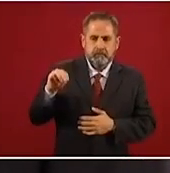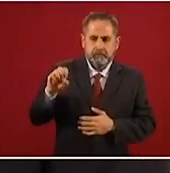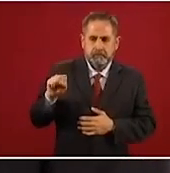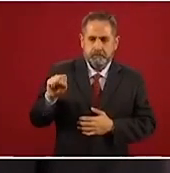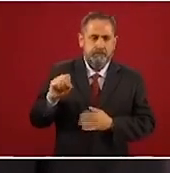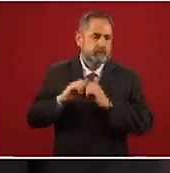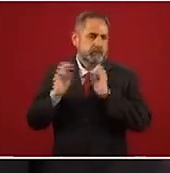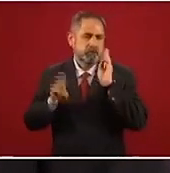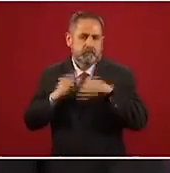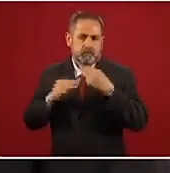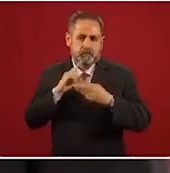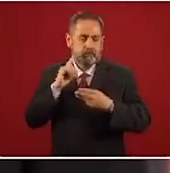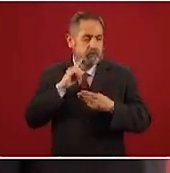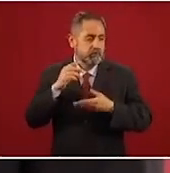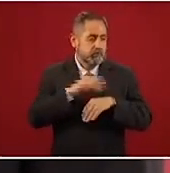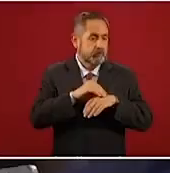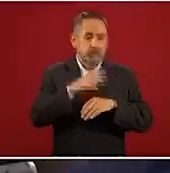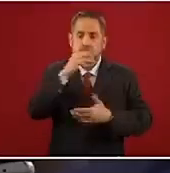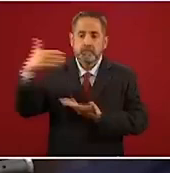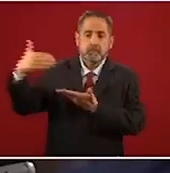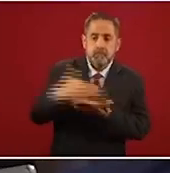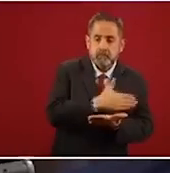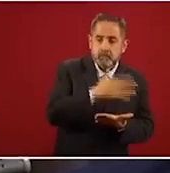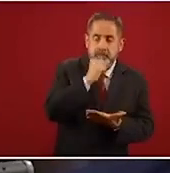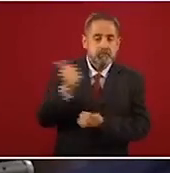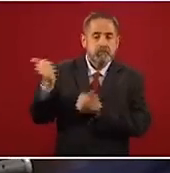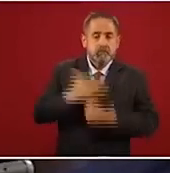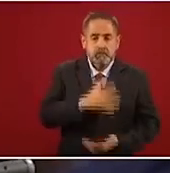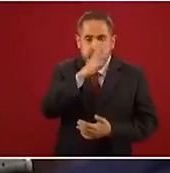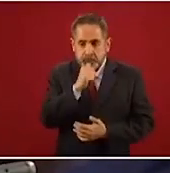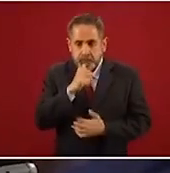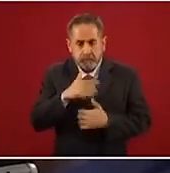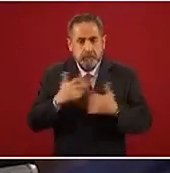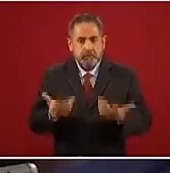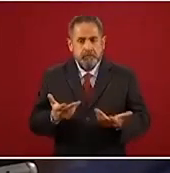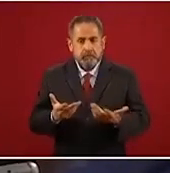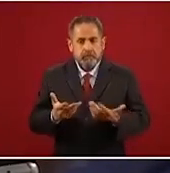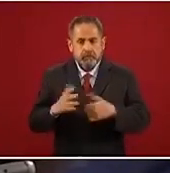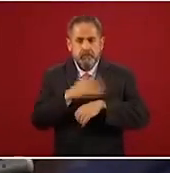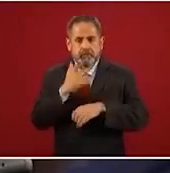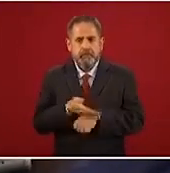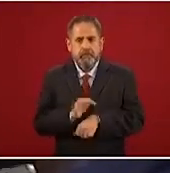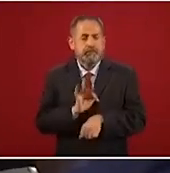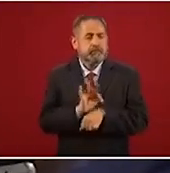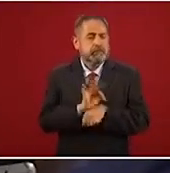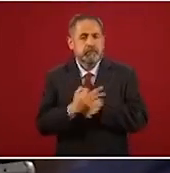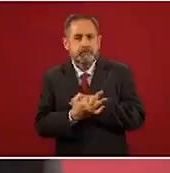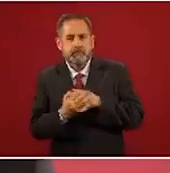no podían entrar porque se protegía